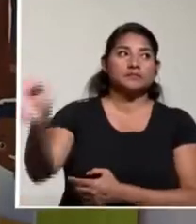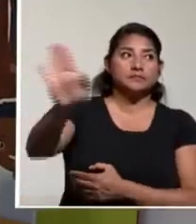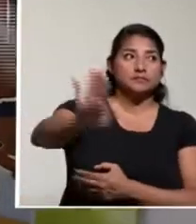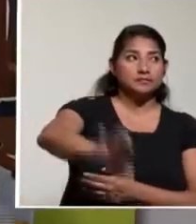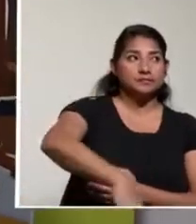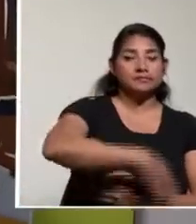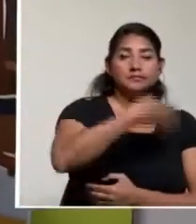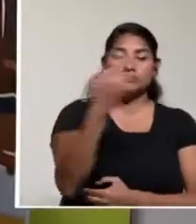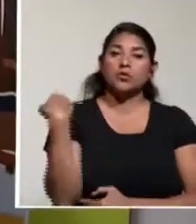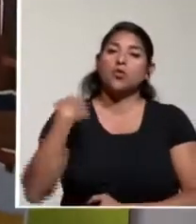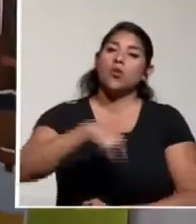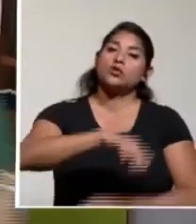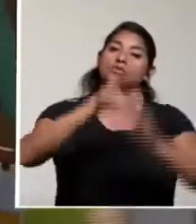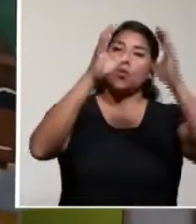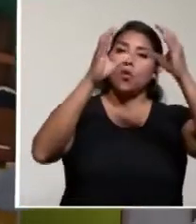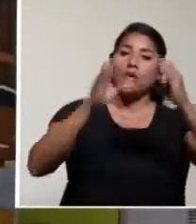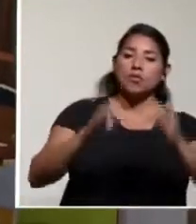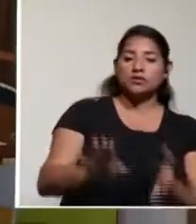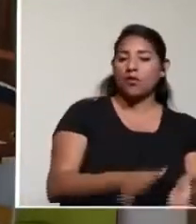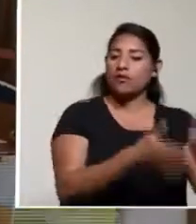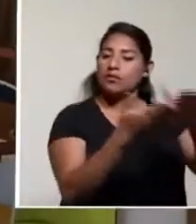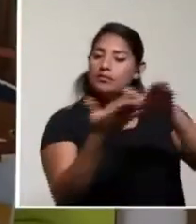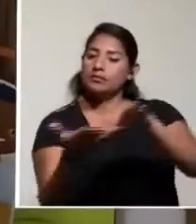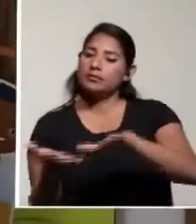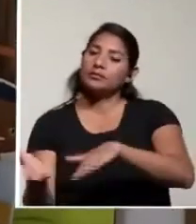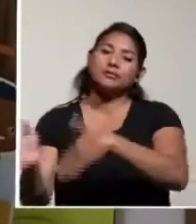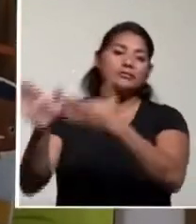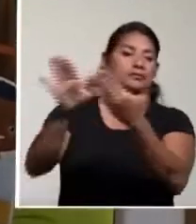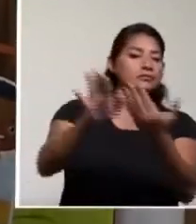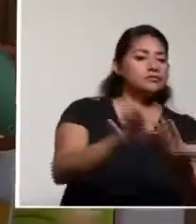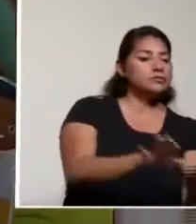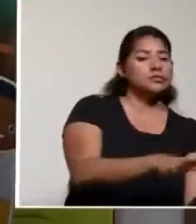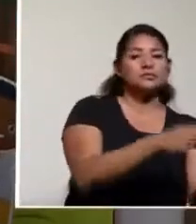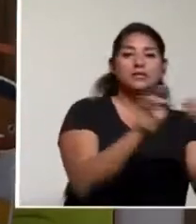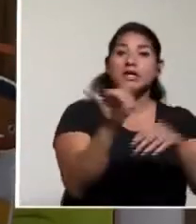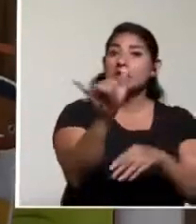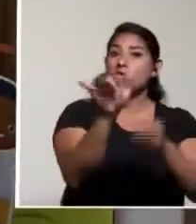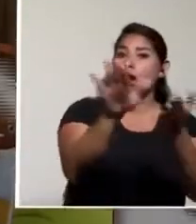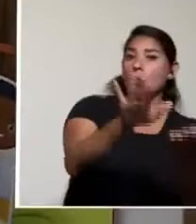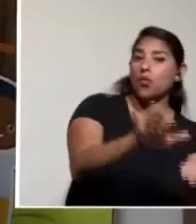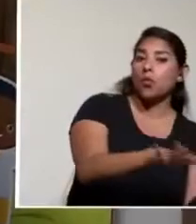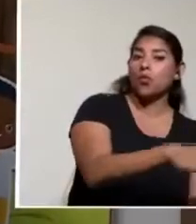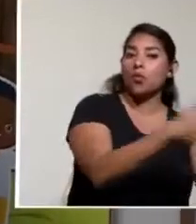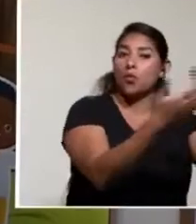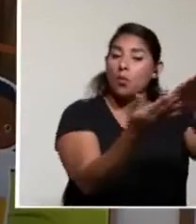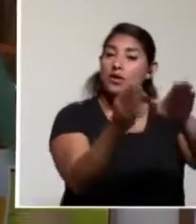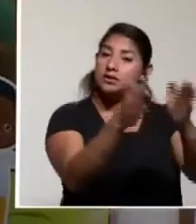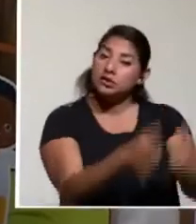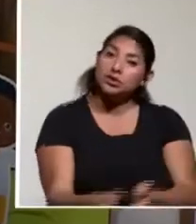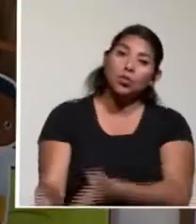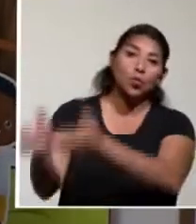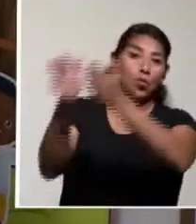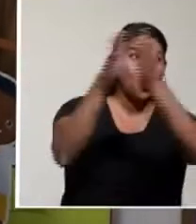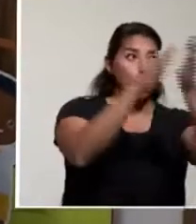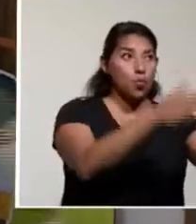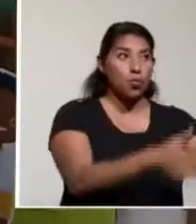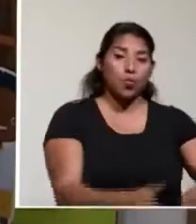Y nuestro cuerpo se mueve de manera simétrica. Pueden ser círculos.